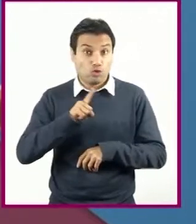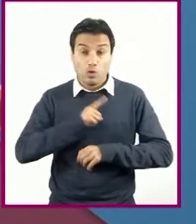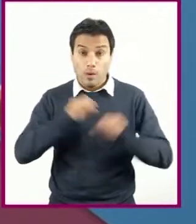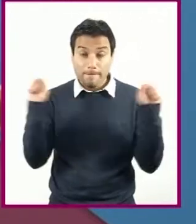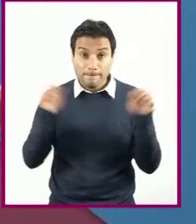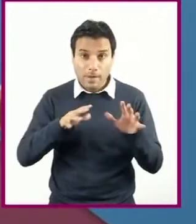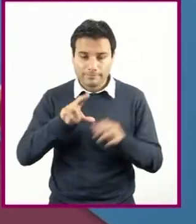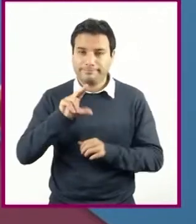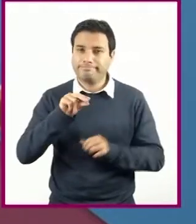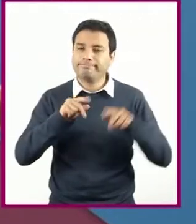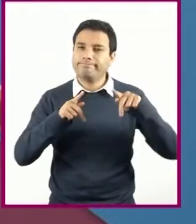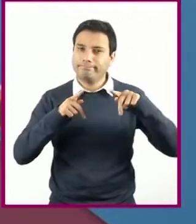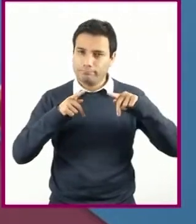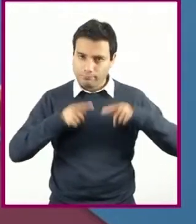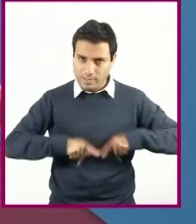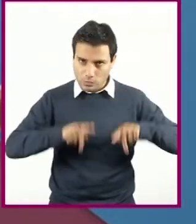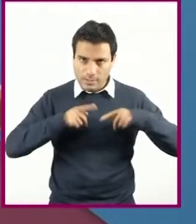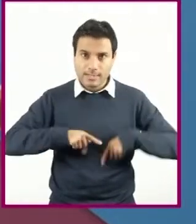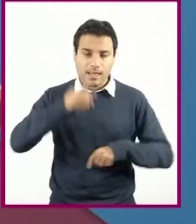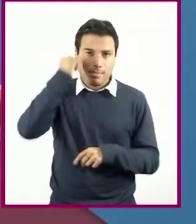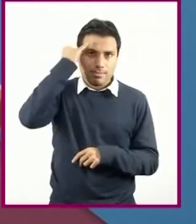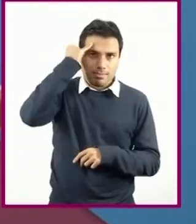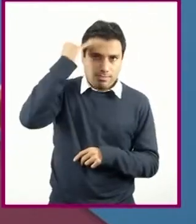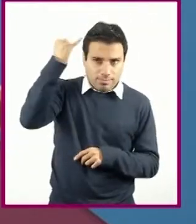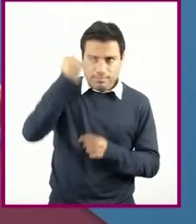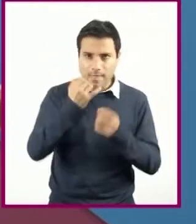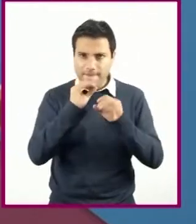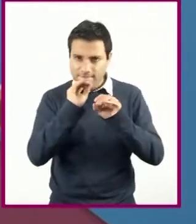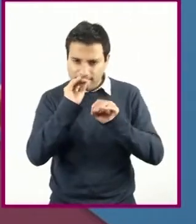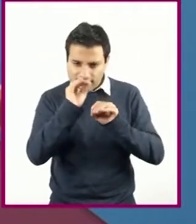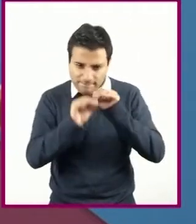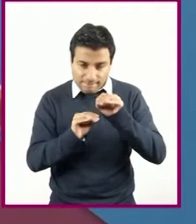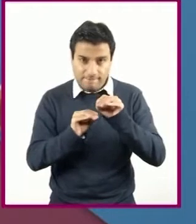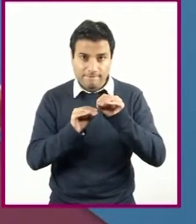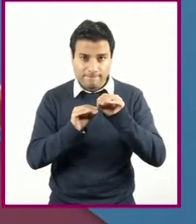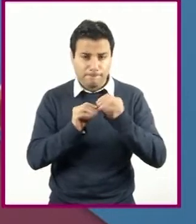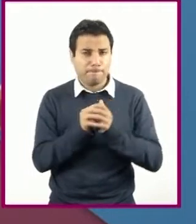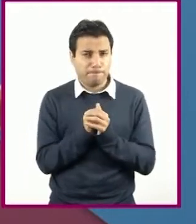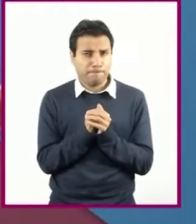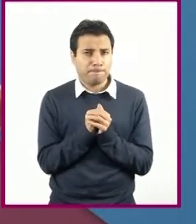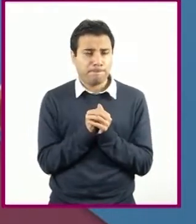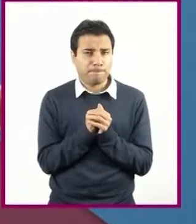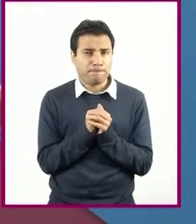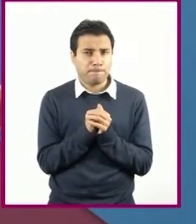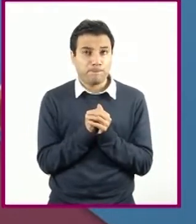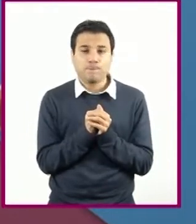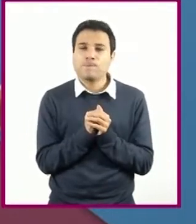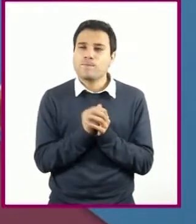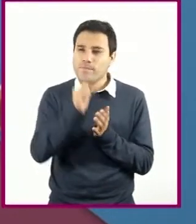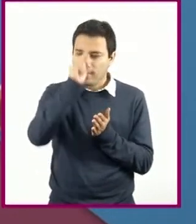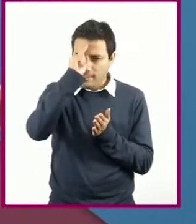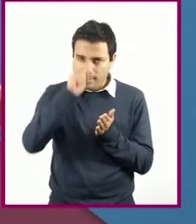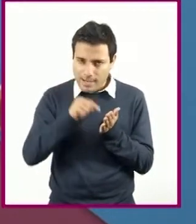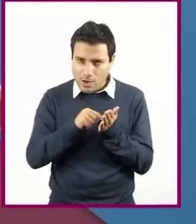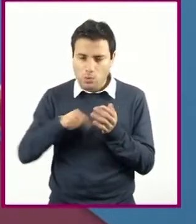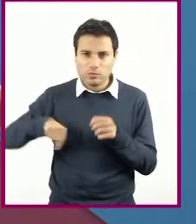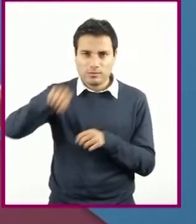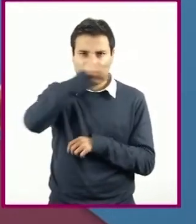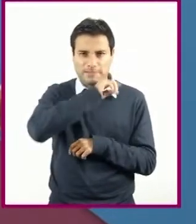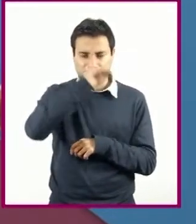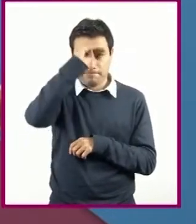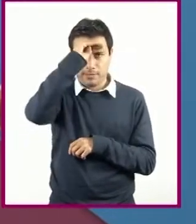trabajo colectivo humano que se ha gestado durante siglos. Estoy seguro de que se han preguntado cómo